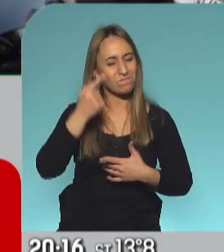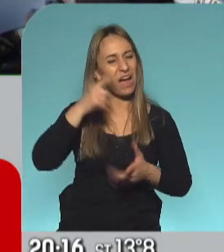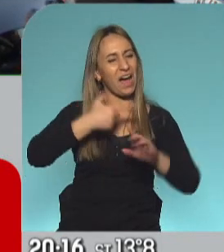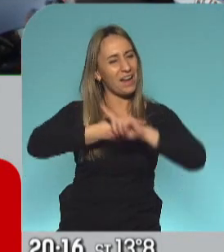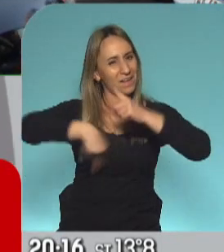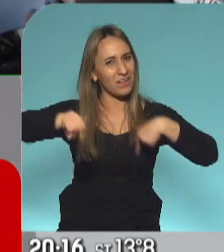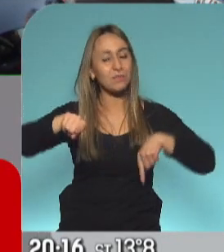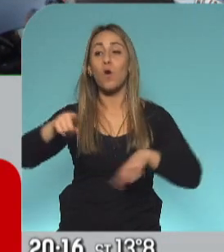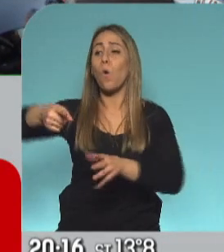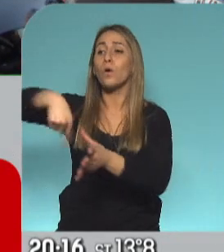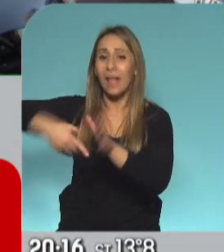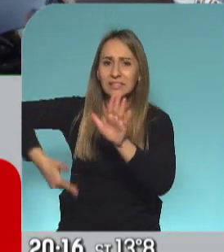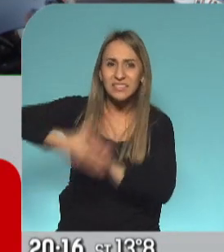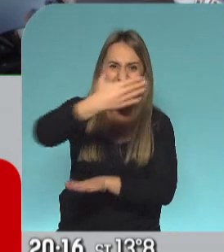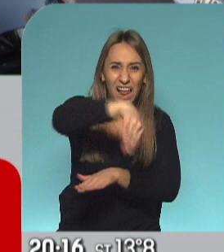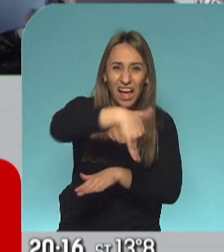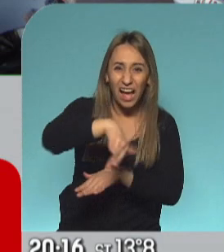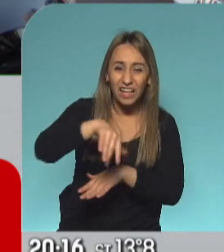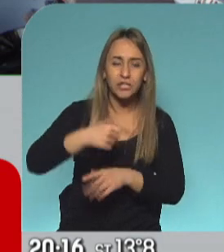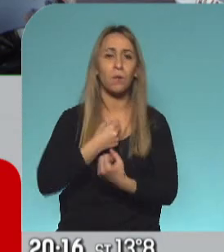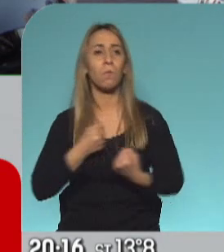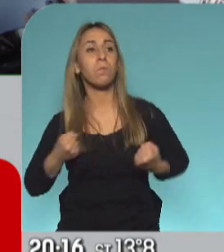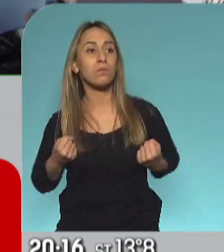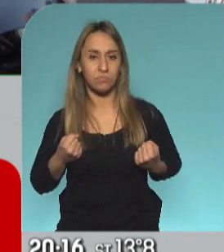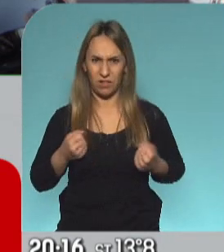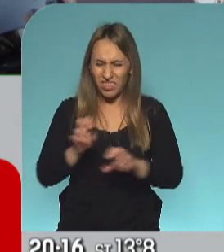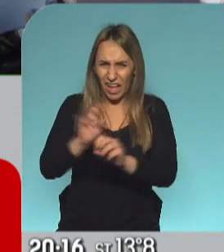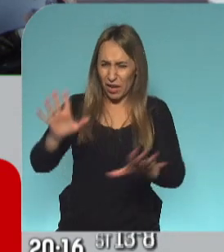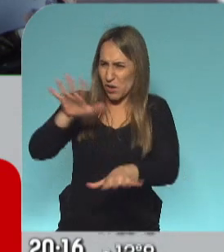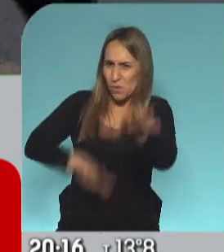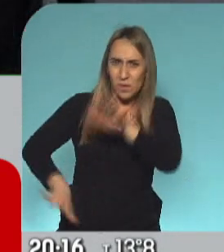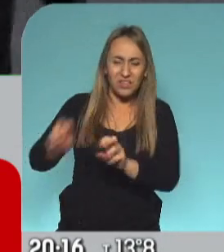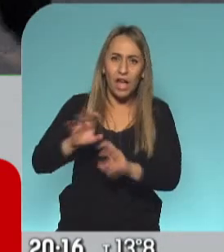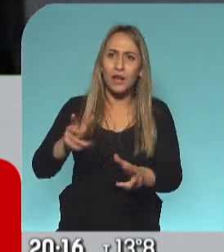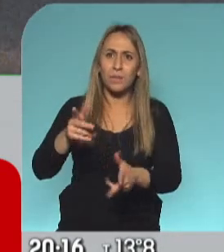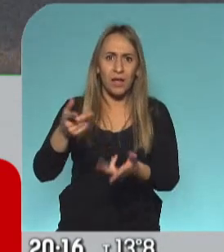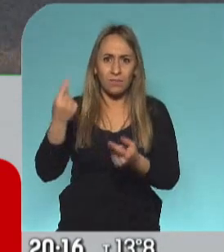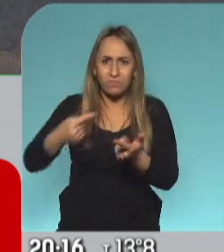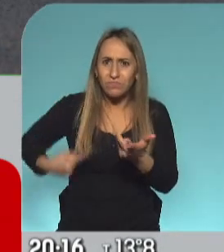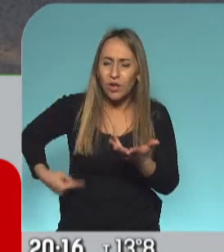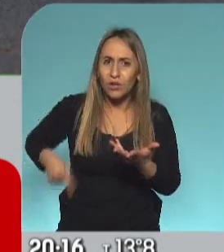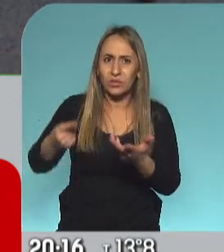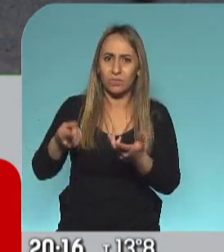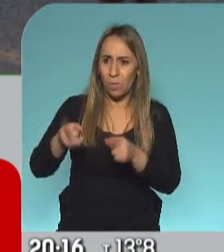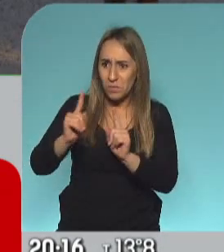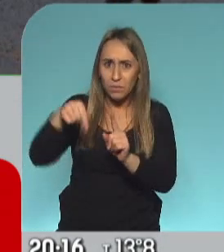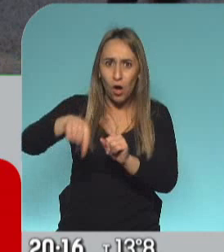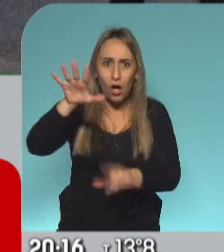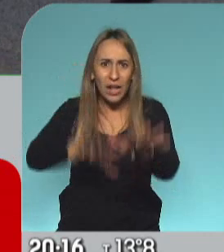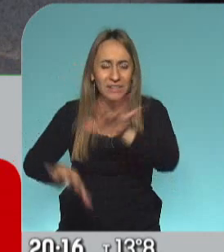calle, después de las barbaridades que han cometido y las que cometen, como esta que han cometido